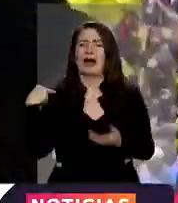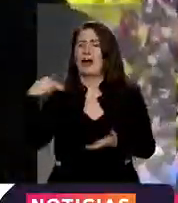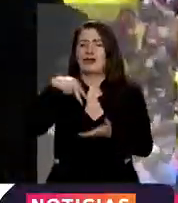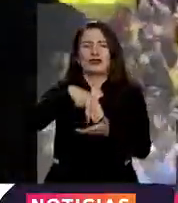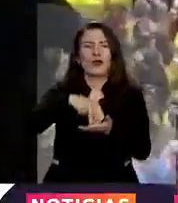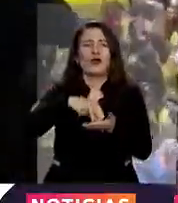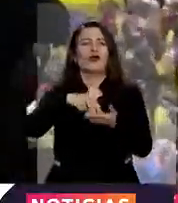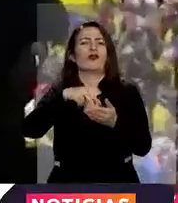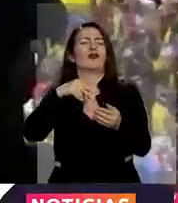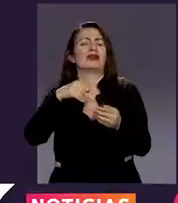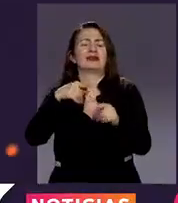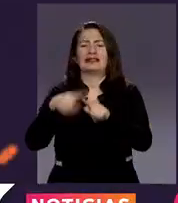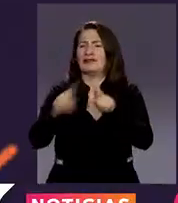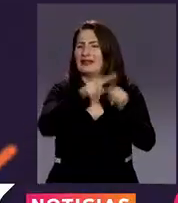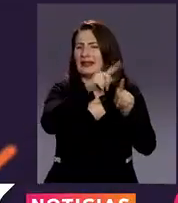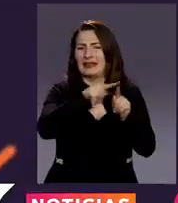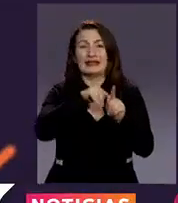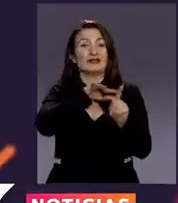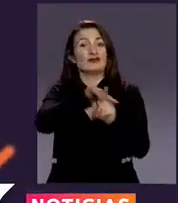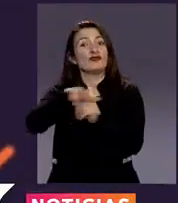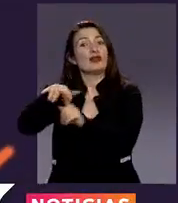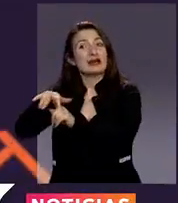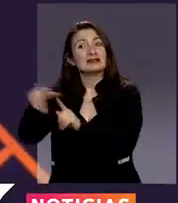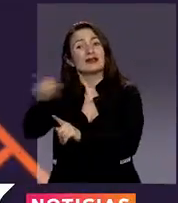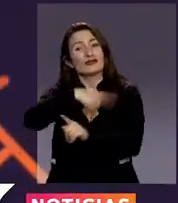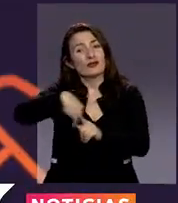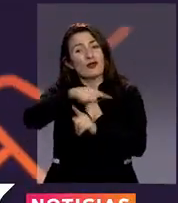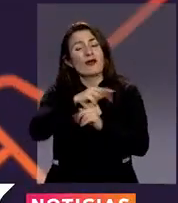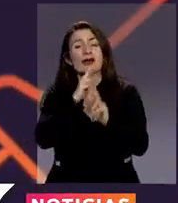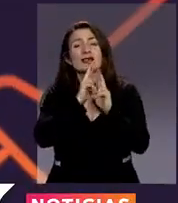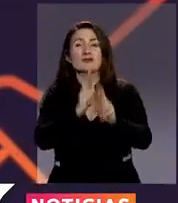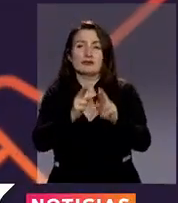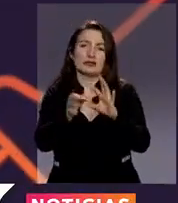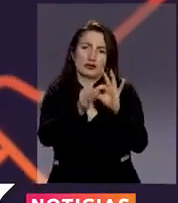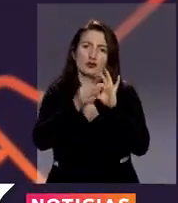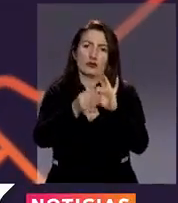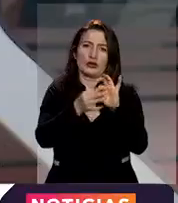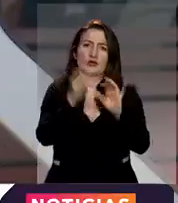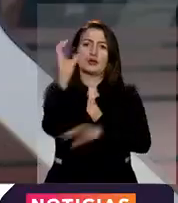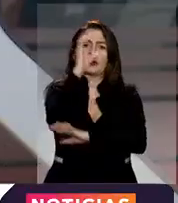y personalidades del entretenimiento que en una masiva respuesta se solidarizan con el país.